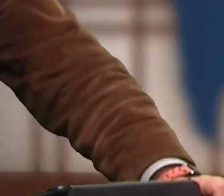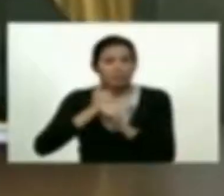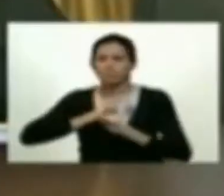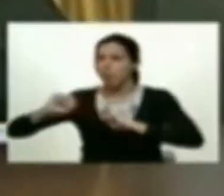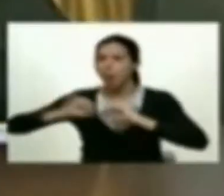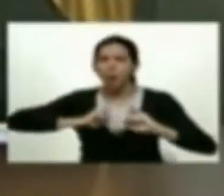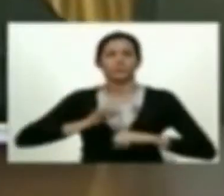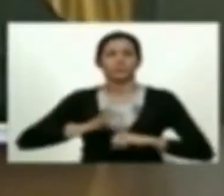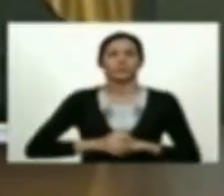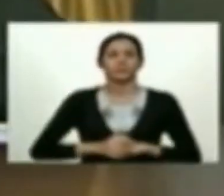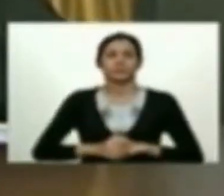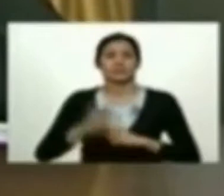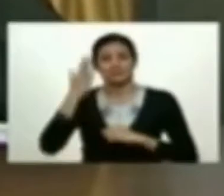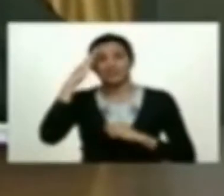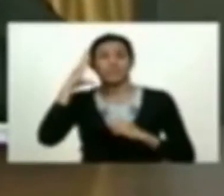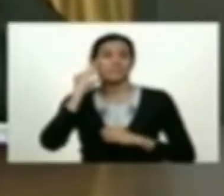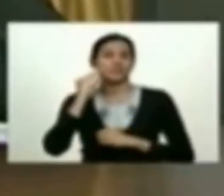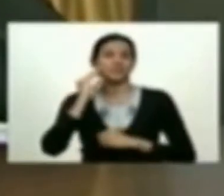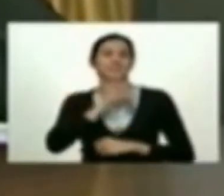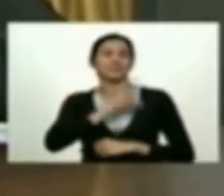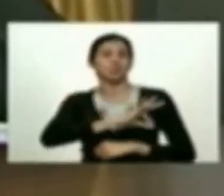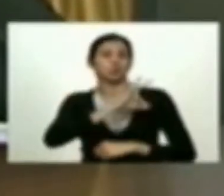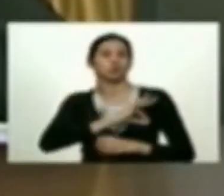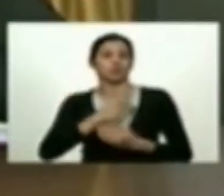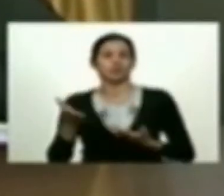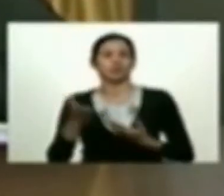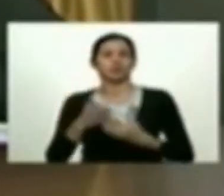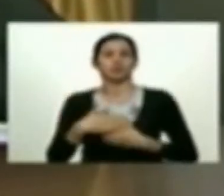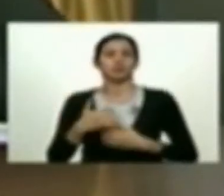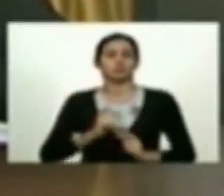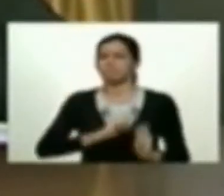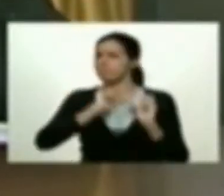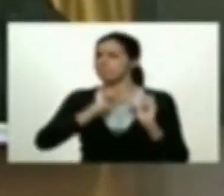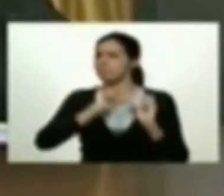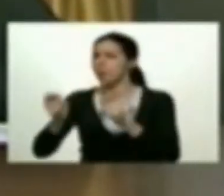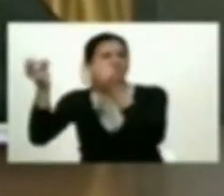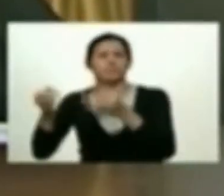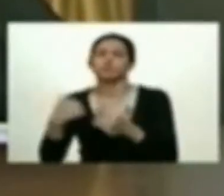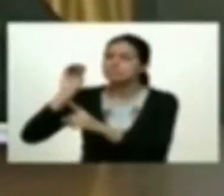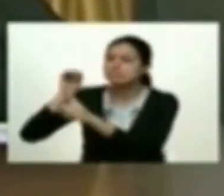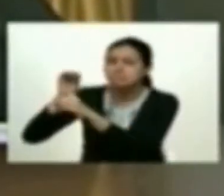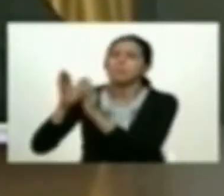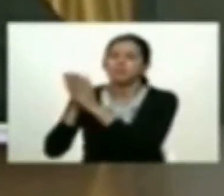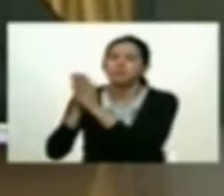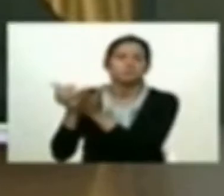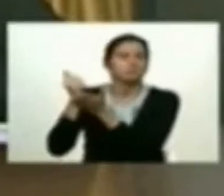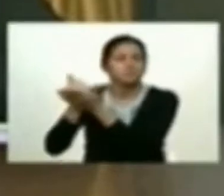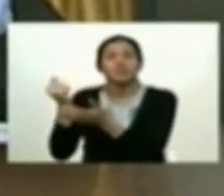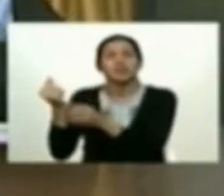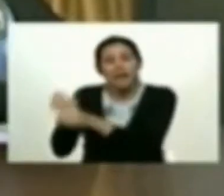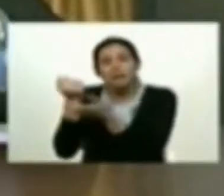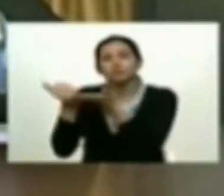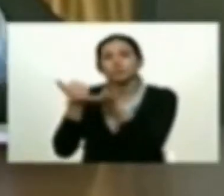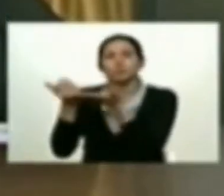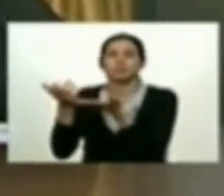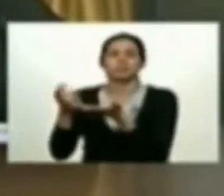como diría la célebre canción venezolana año nuevo vida nueva asamblea nueva y nicolás maduro no